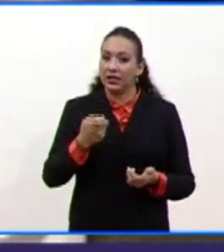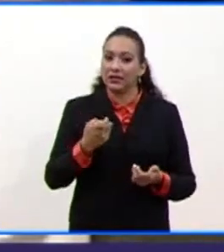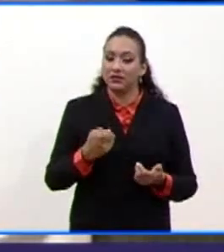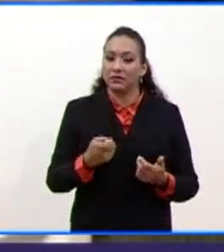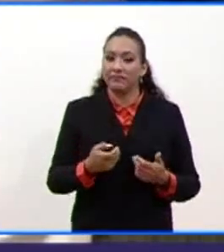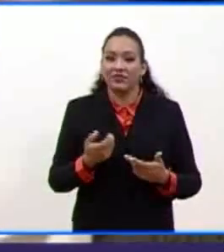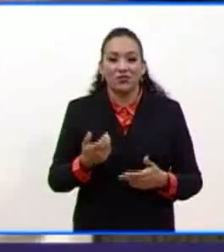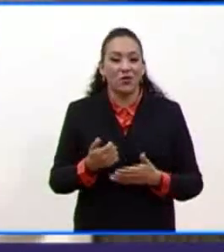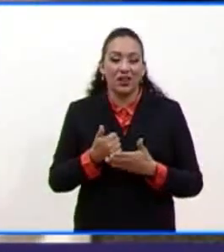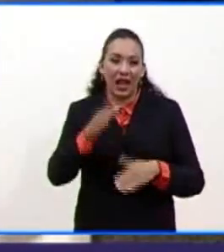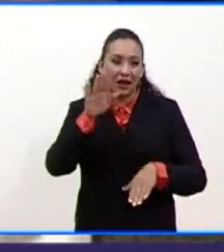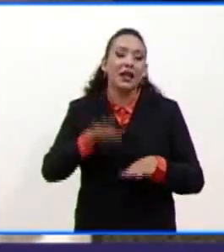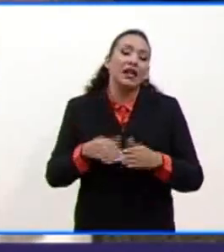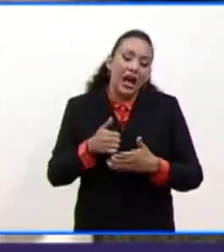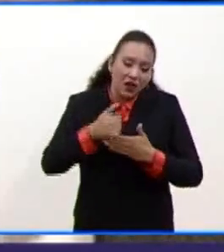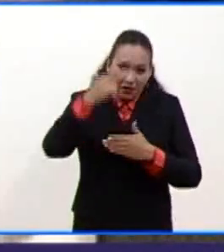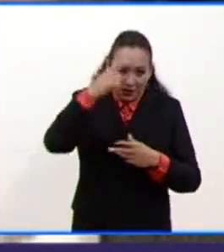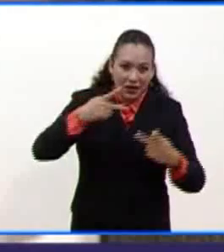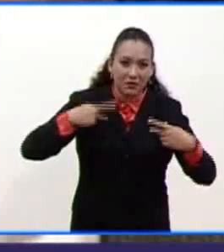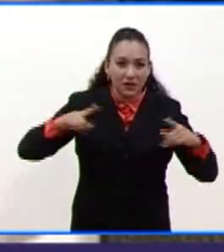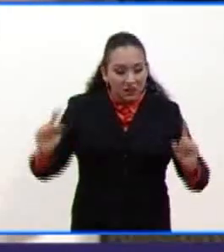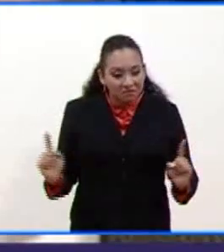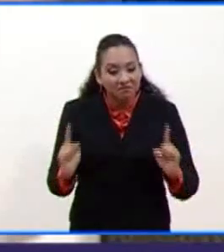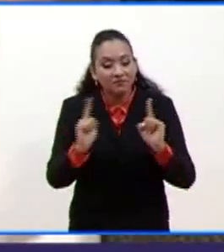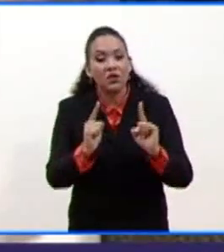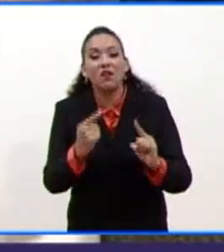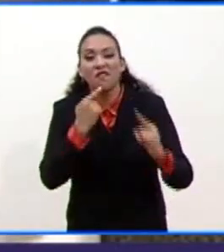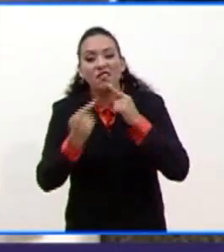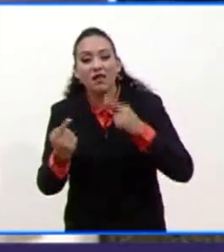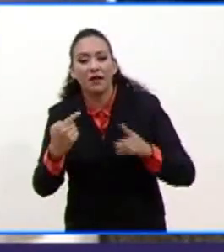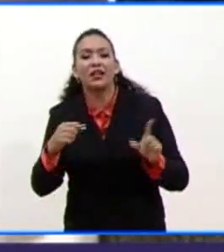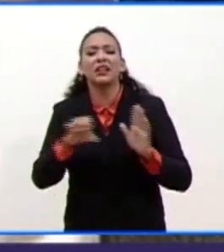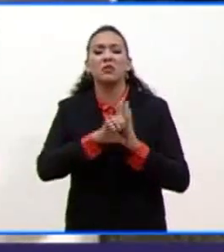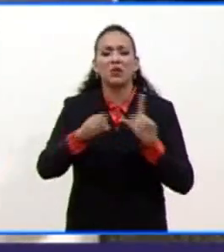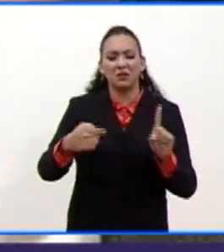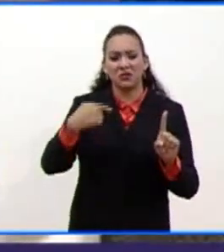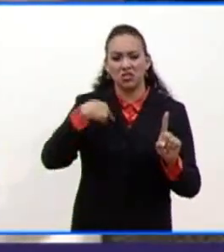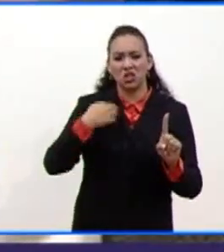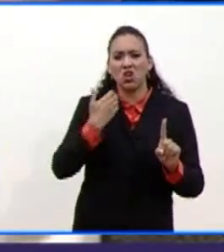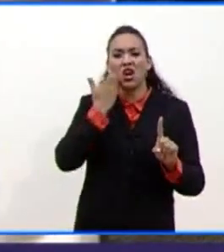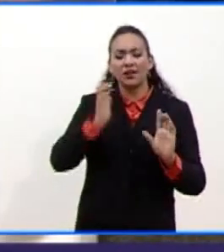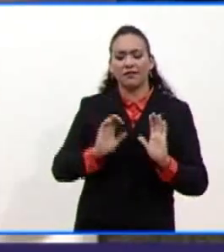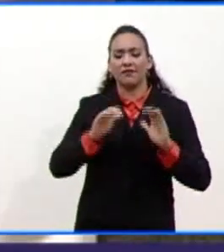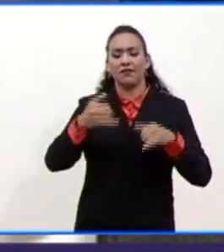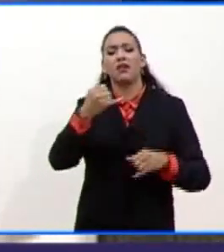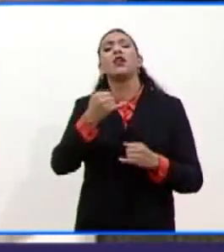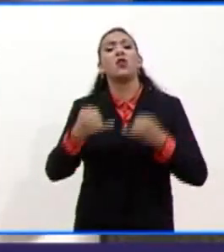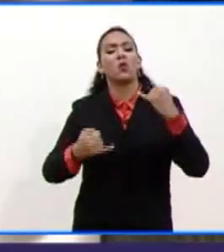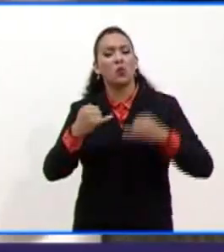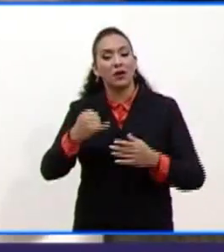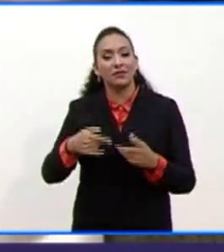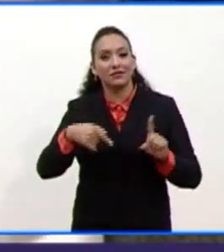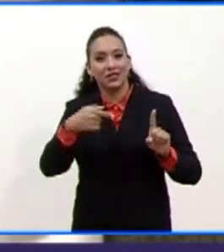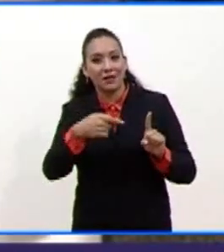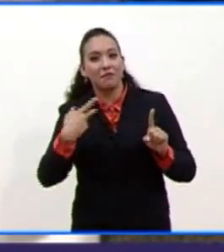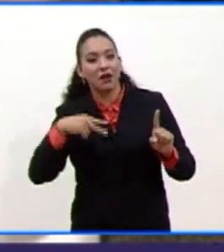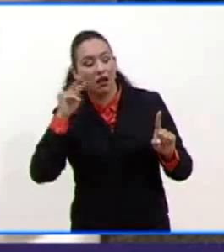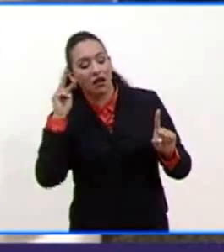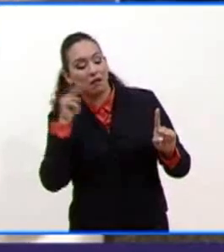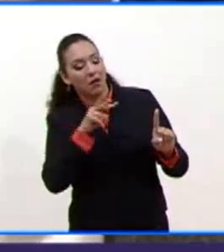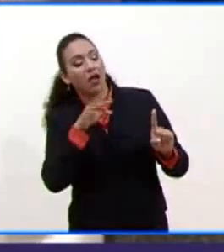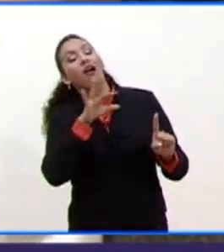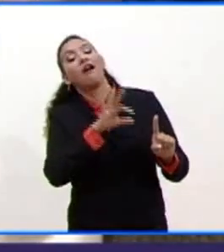electorales, donde permite confrontar que lo que estamos postulando para enamorar al